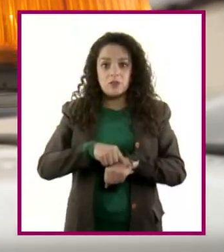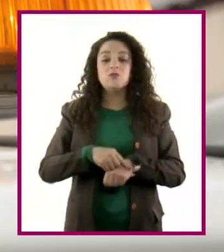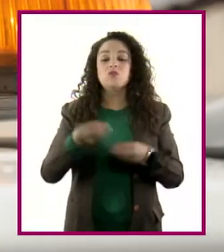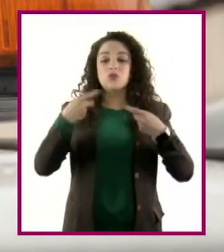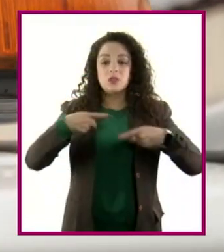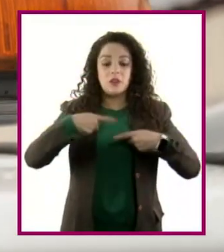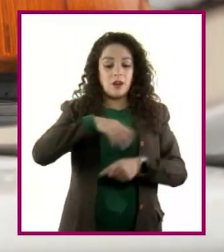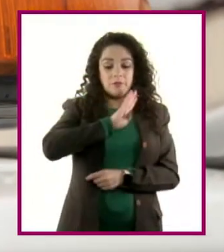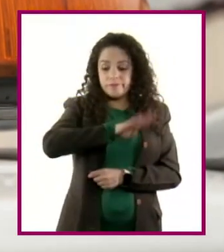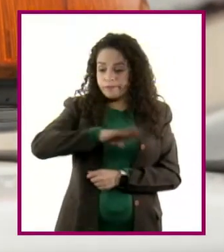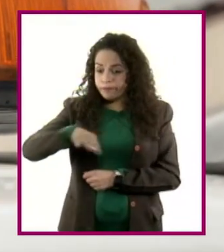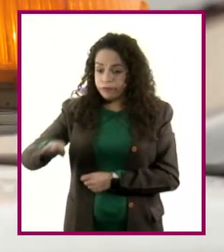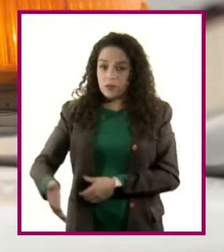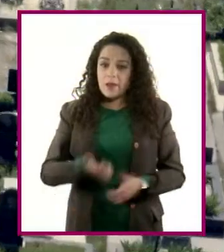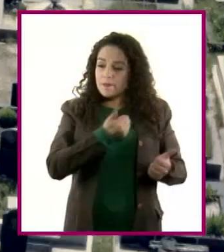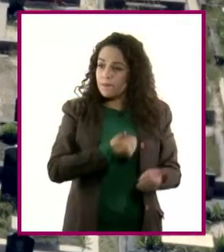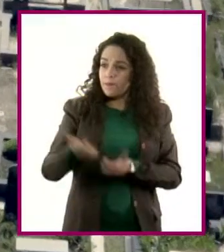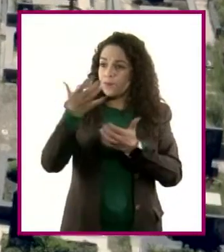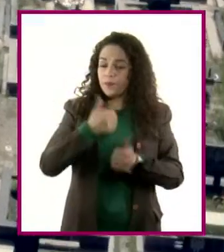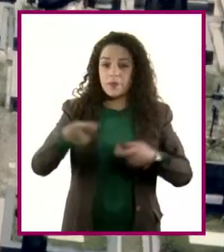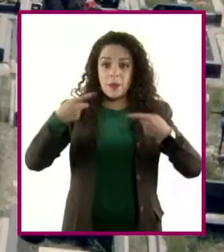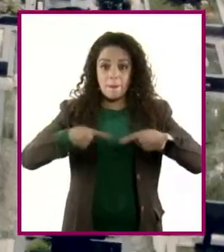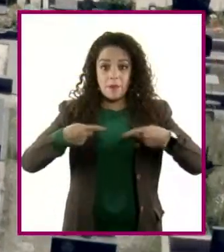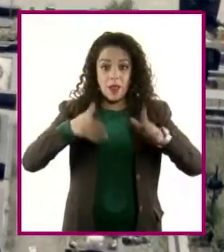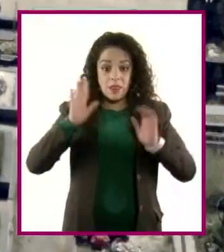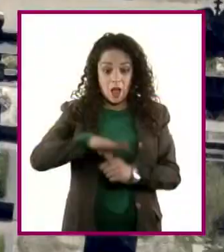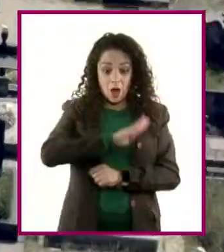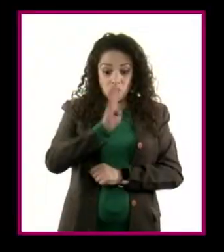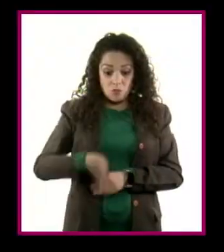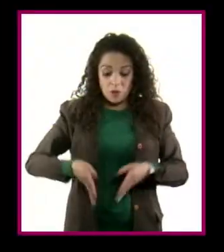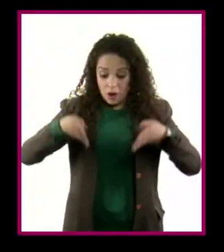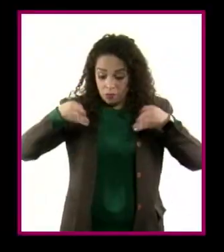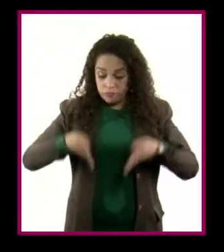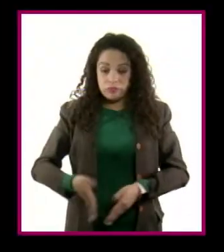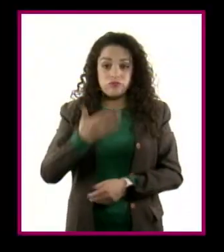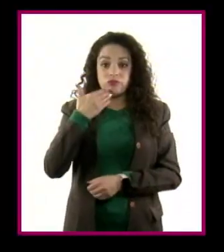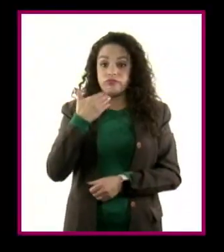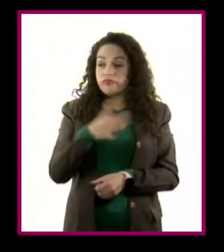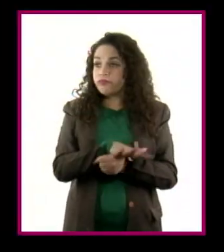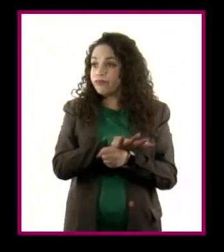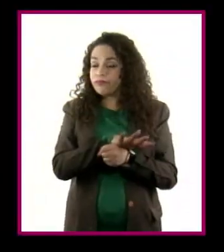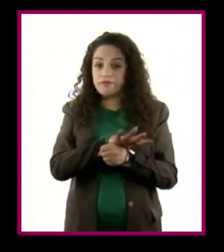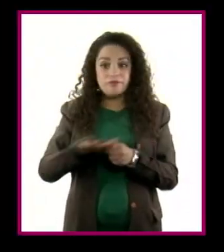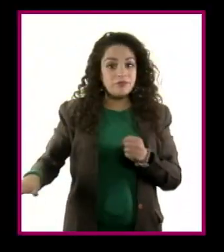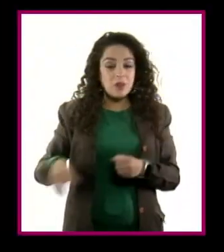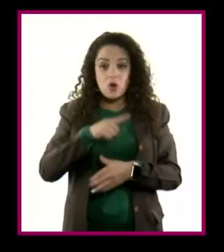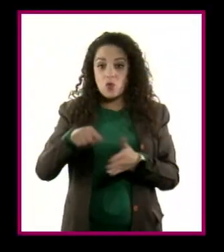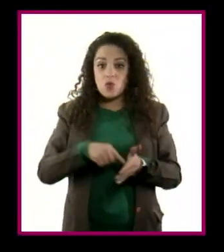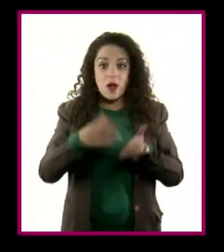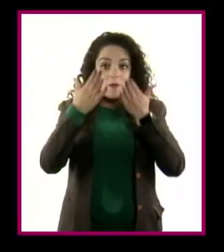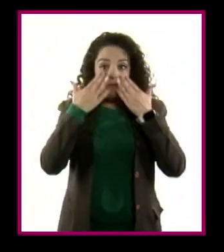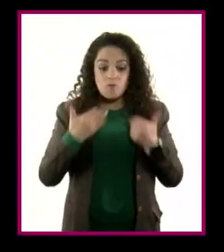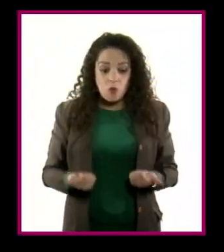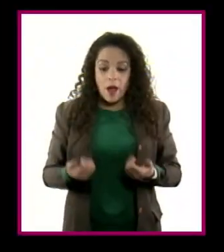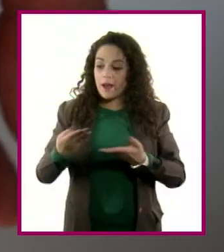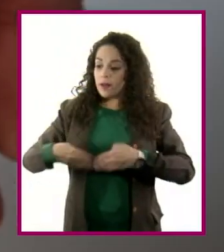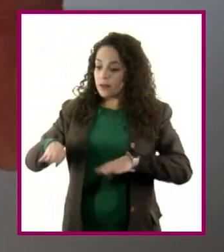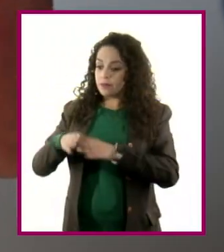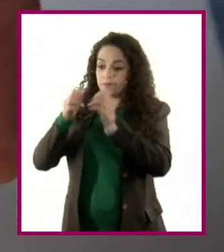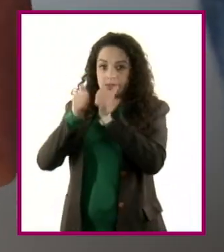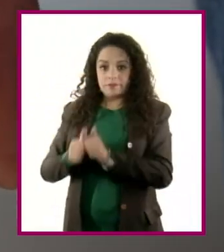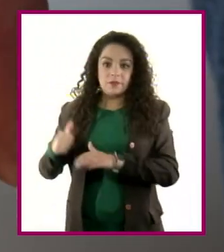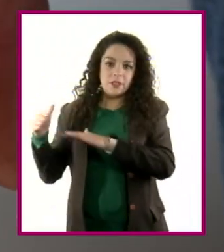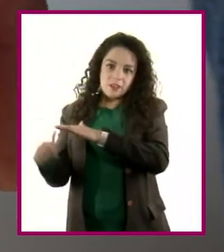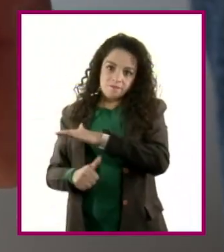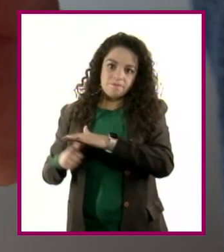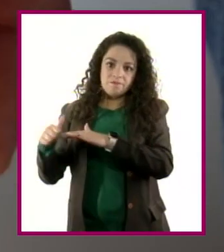en traslados y tratamiento de cadáveres y cupo insuficiente en panteones. En lo económico y social, confinamiento, encierro,